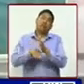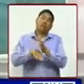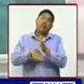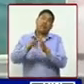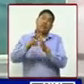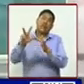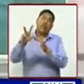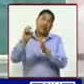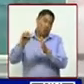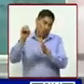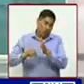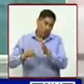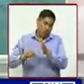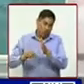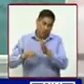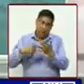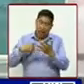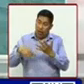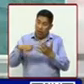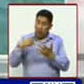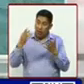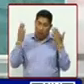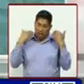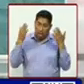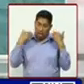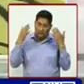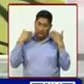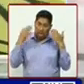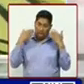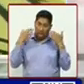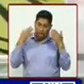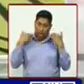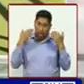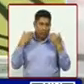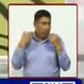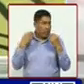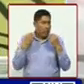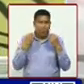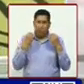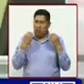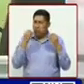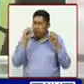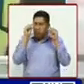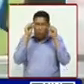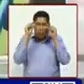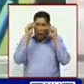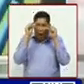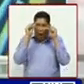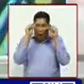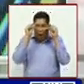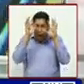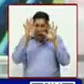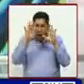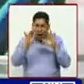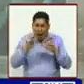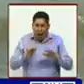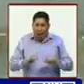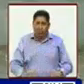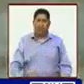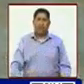su capacidad. Todo en medio de esta ola de calor y de escasísimas lluvias.